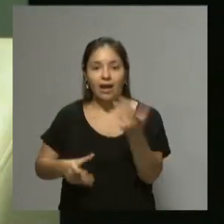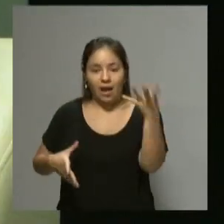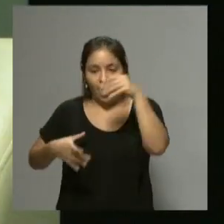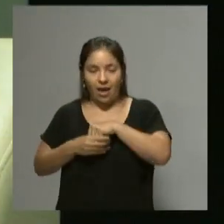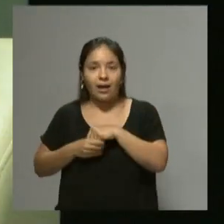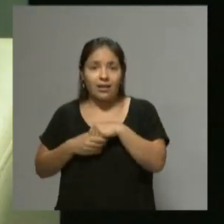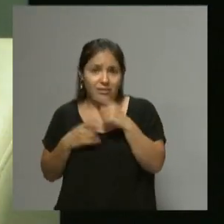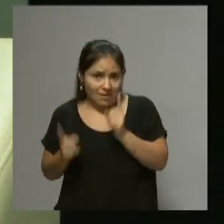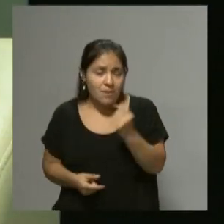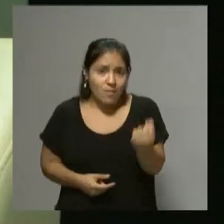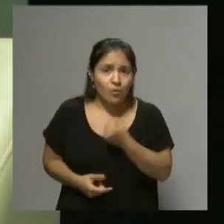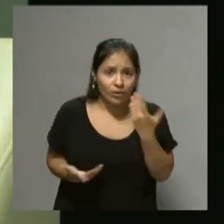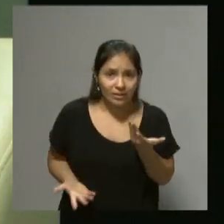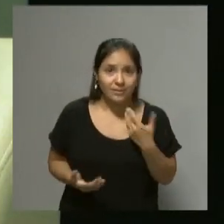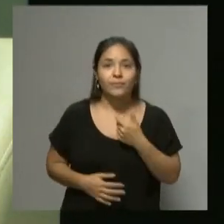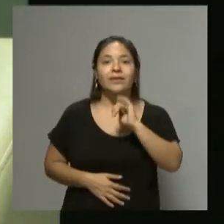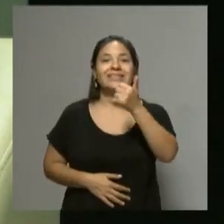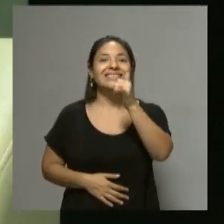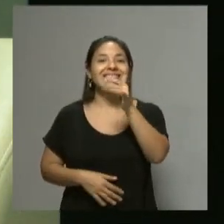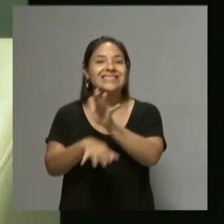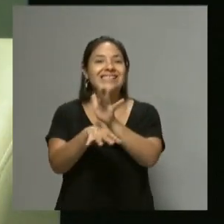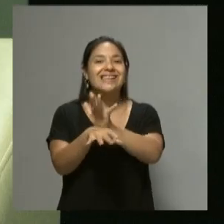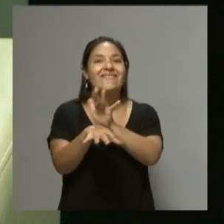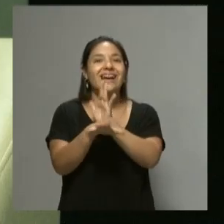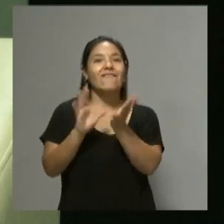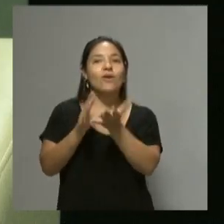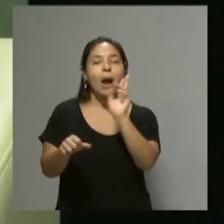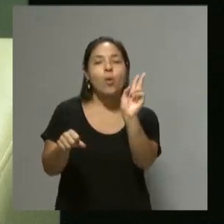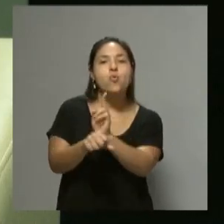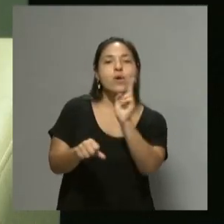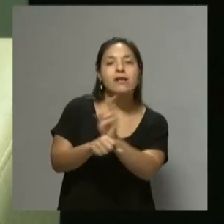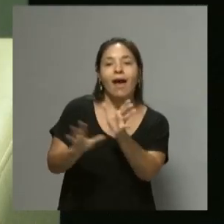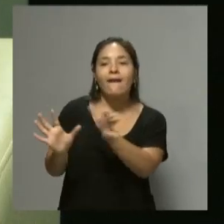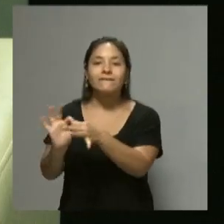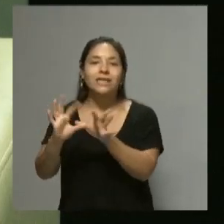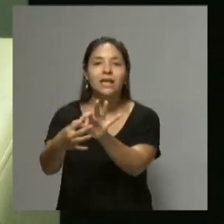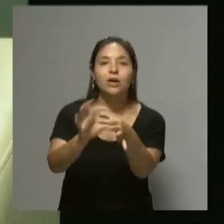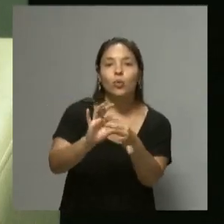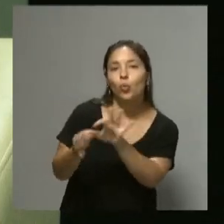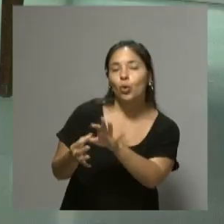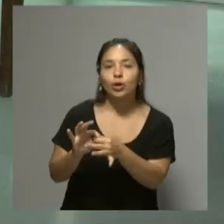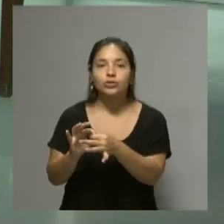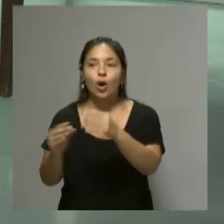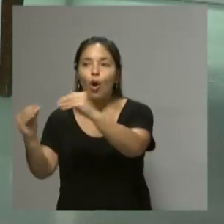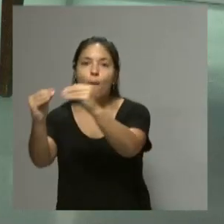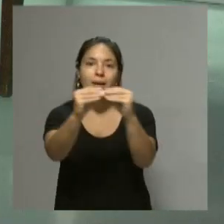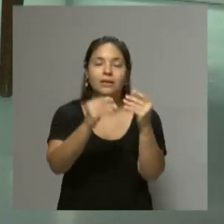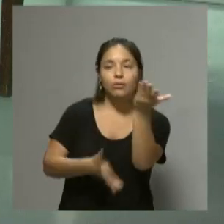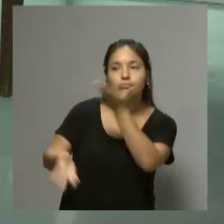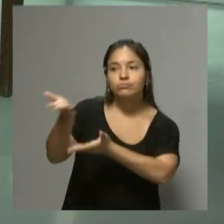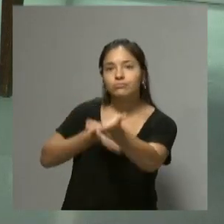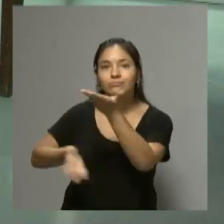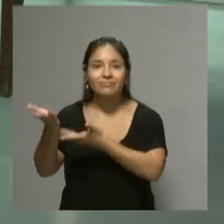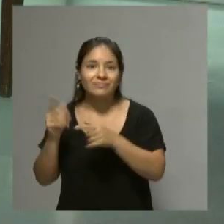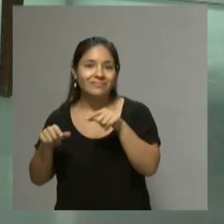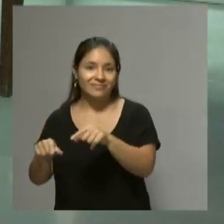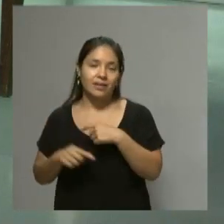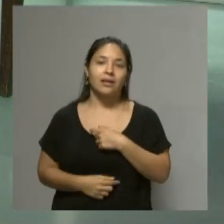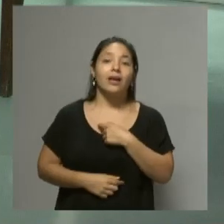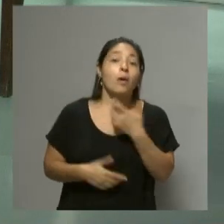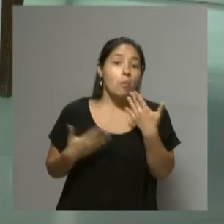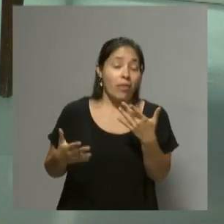eso, porque vos mantenés los vínculos, el contacto con tus compañeros, la diaria. Entonces, hacer un híbrido, un